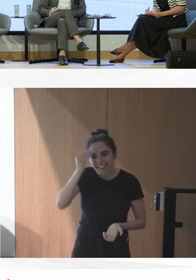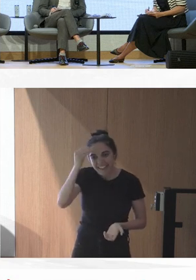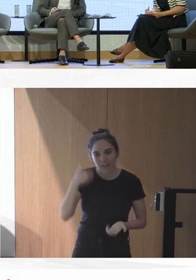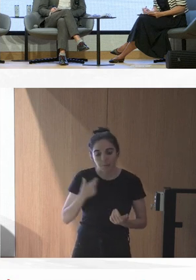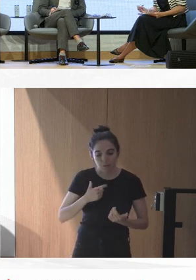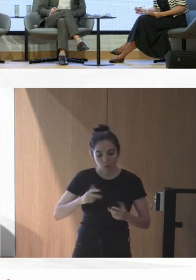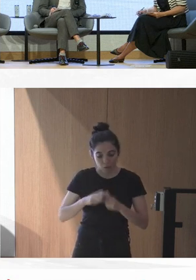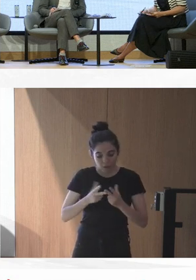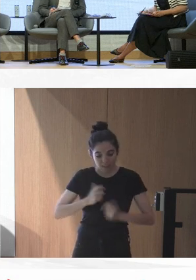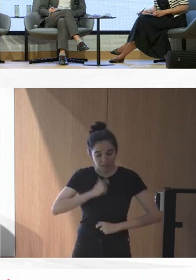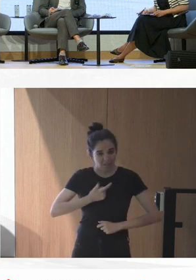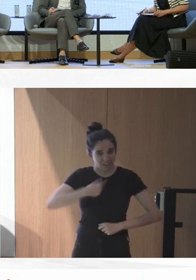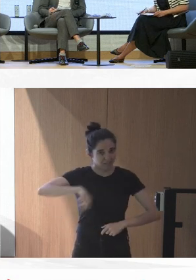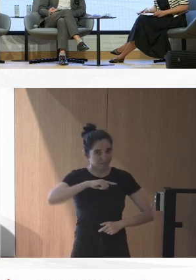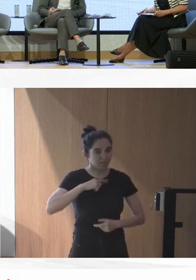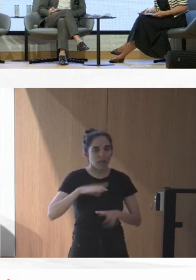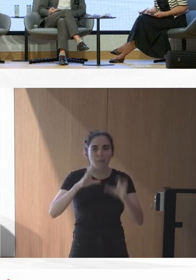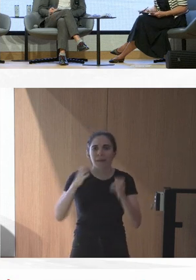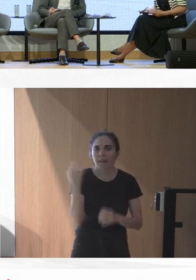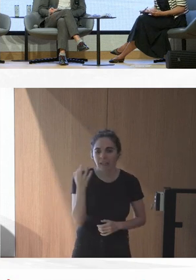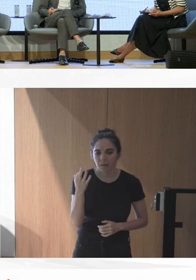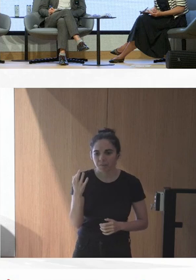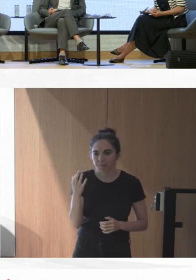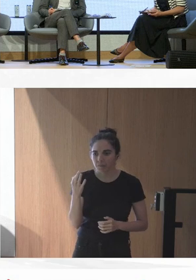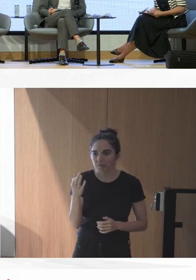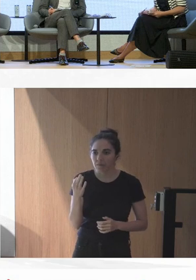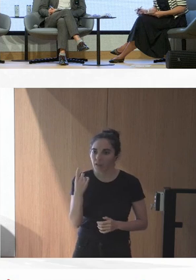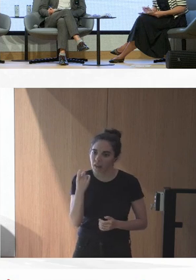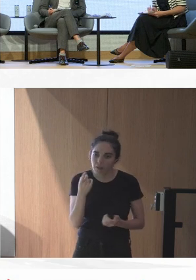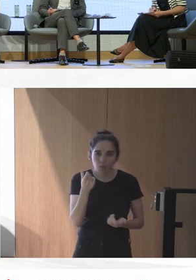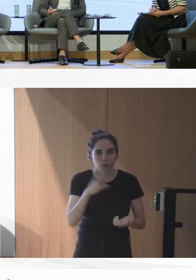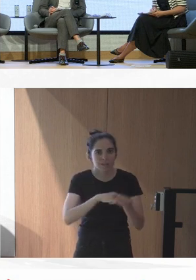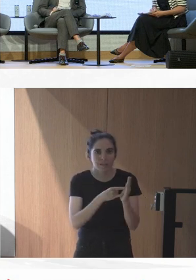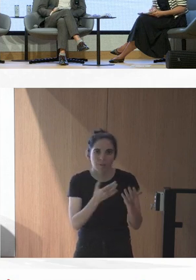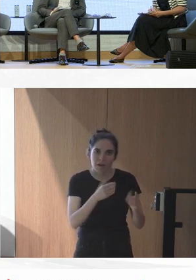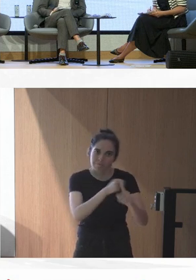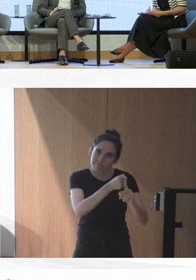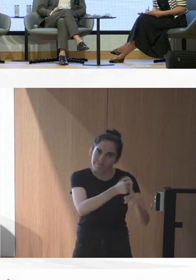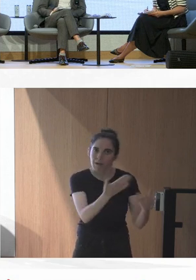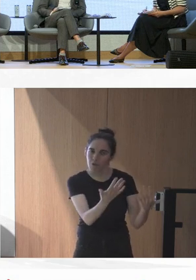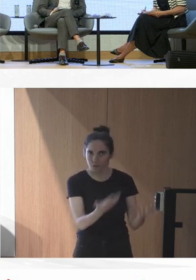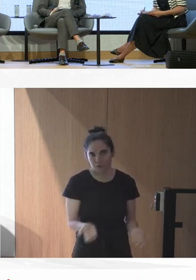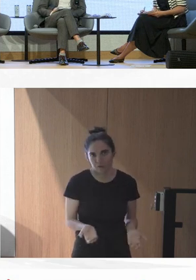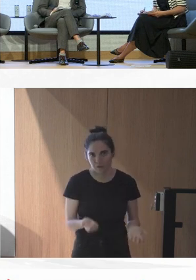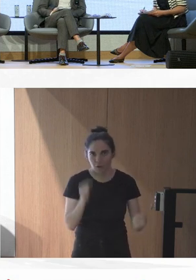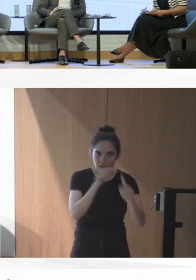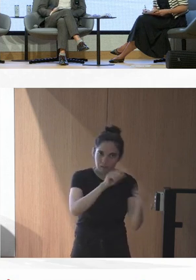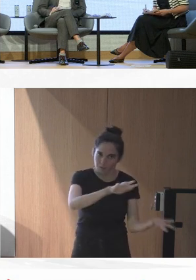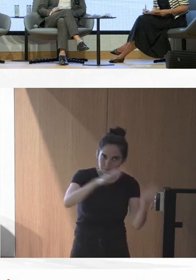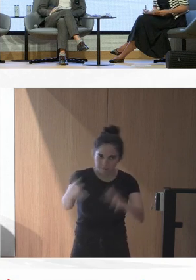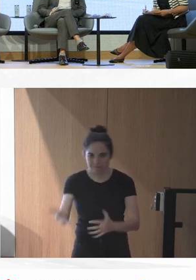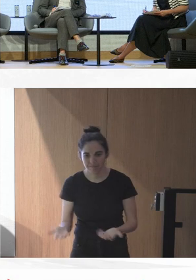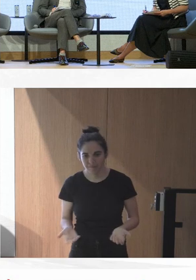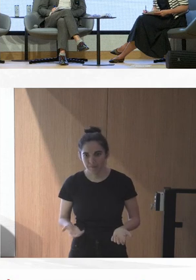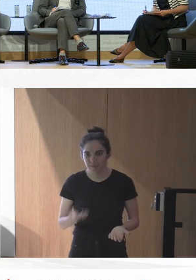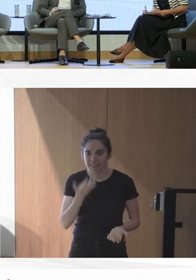aprendido es que a veces es necesario poner al sistema en apuros, ¿no? Para realmente promover el cambio. En el caso